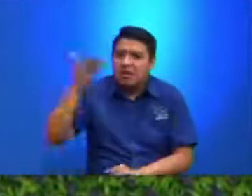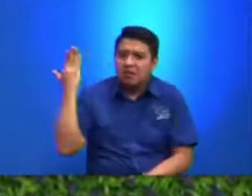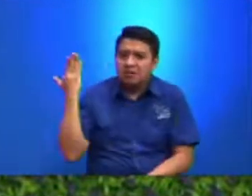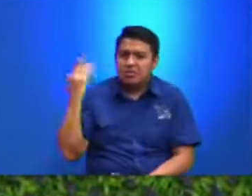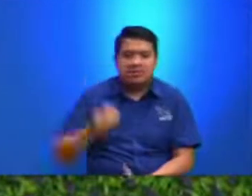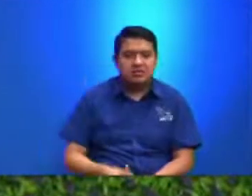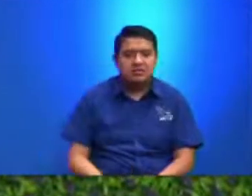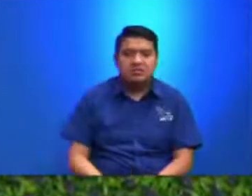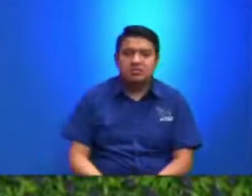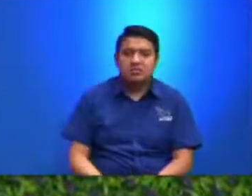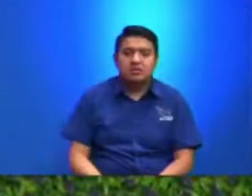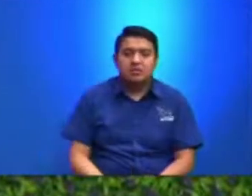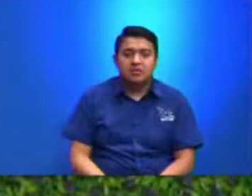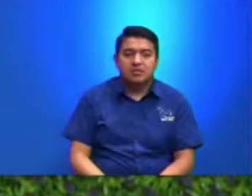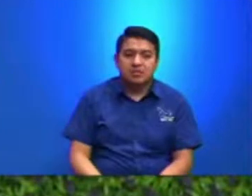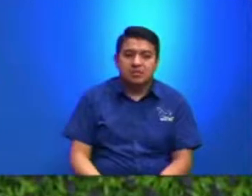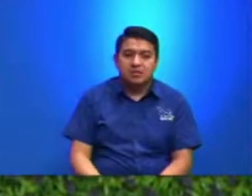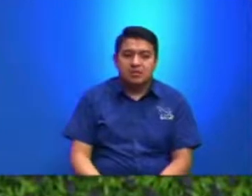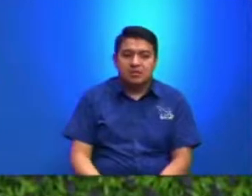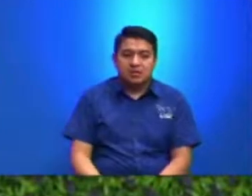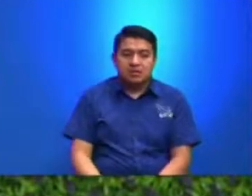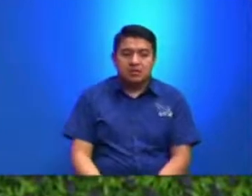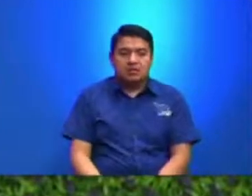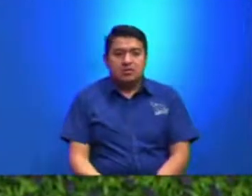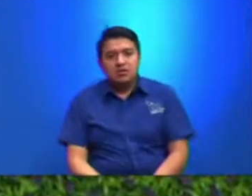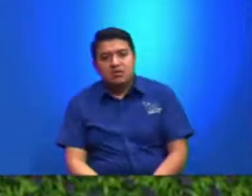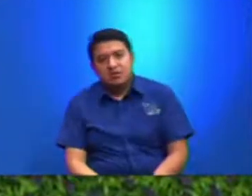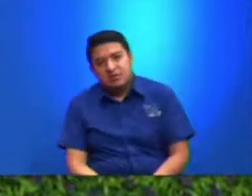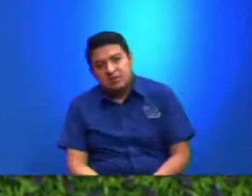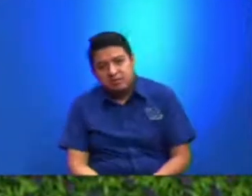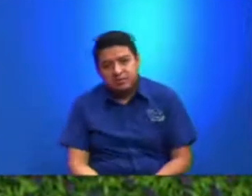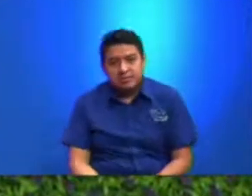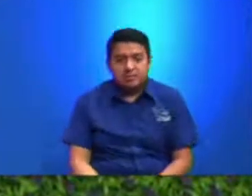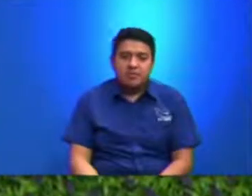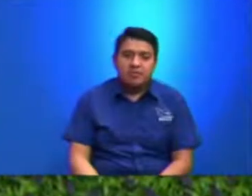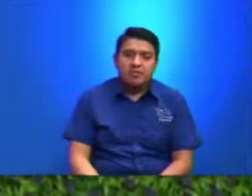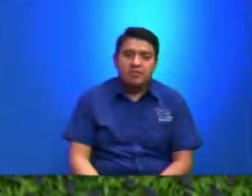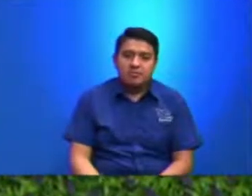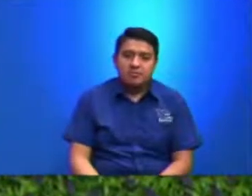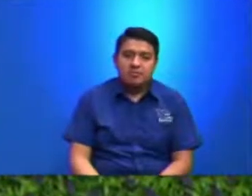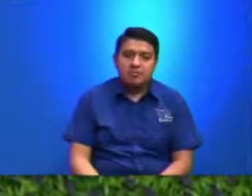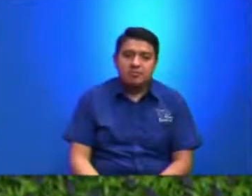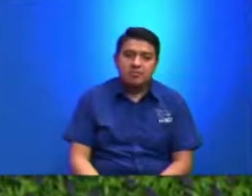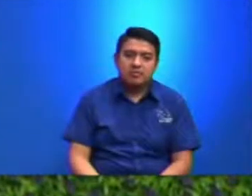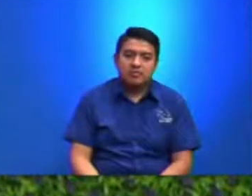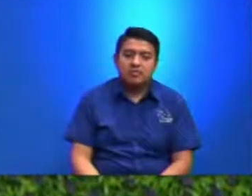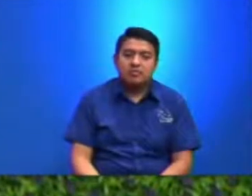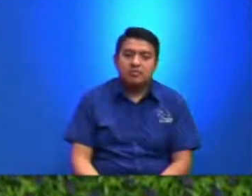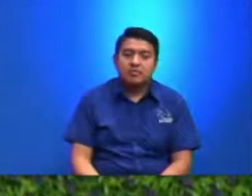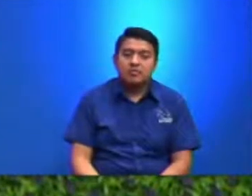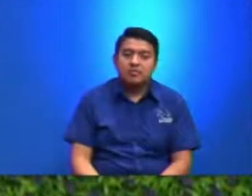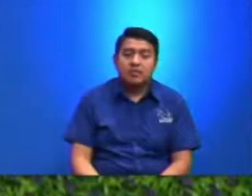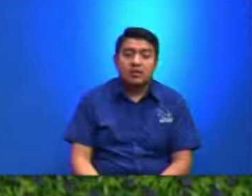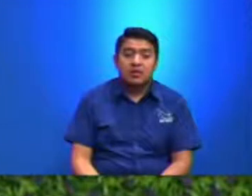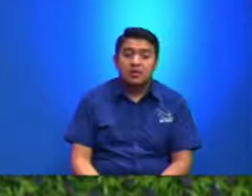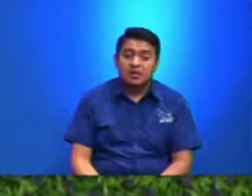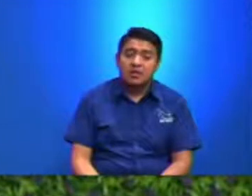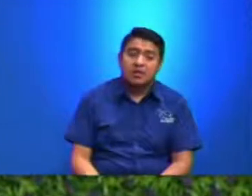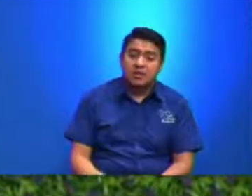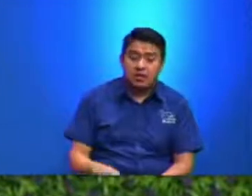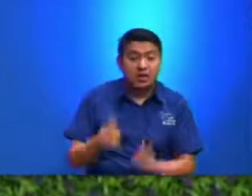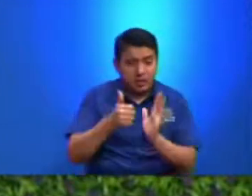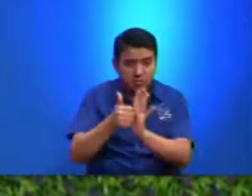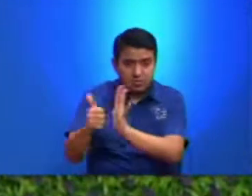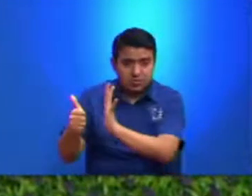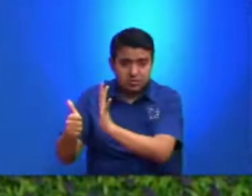daba vergüenza, decía yo, ay no, Dios mío, él viene de la iglesia, de predicar, de ministrar. Y yo aquí tirada